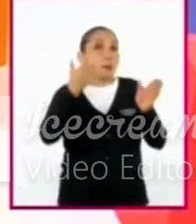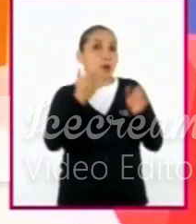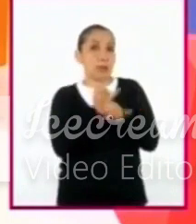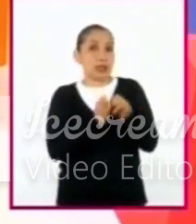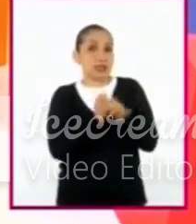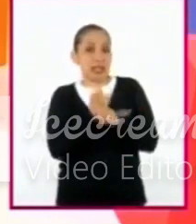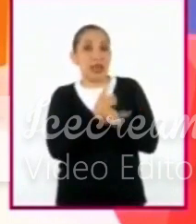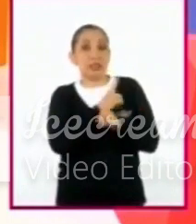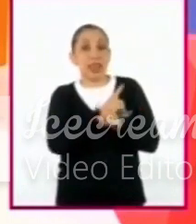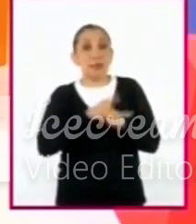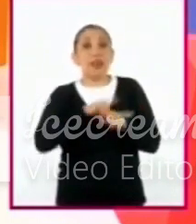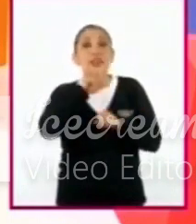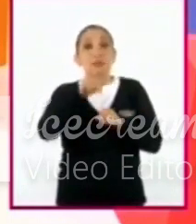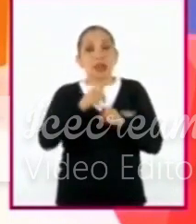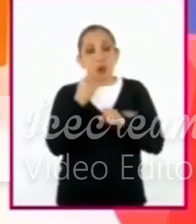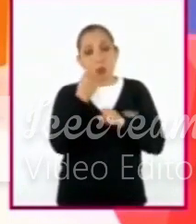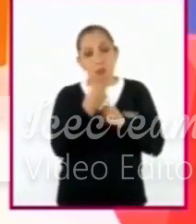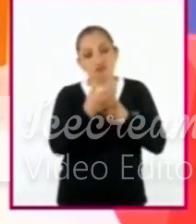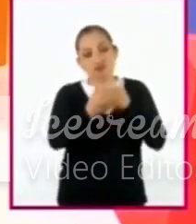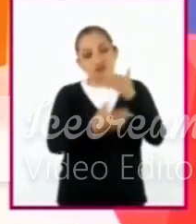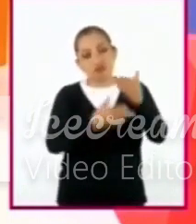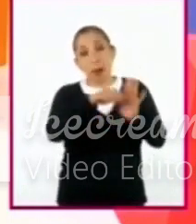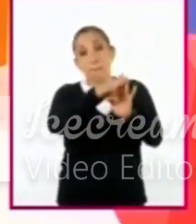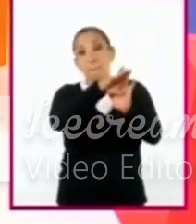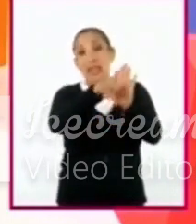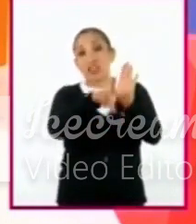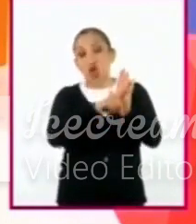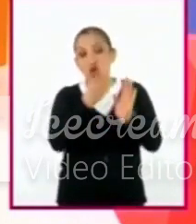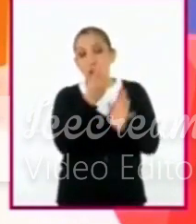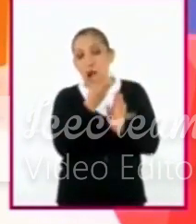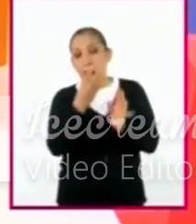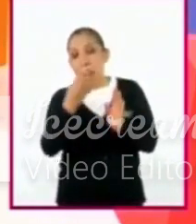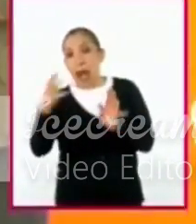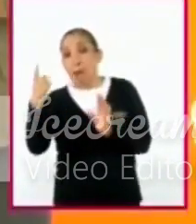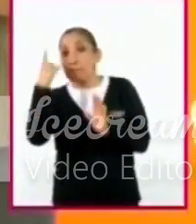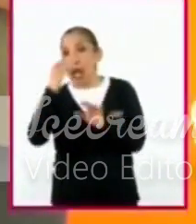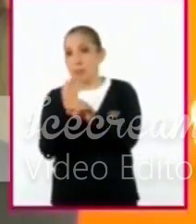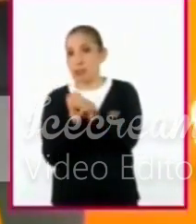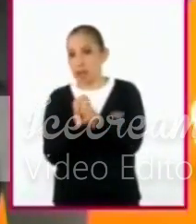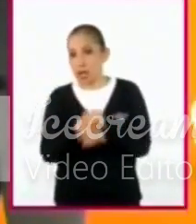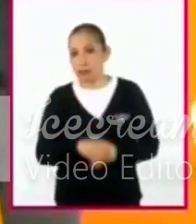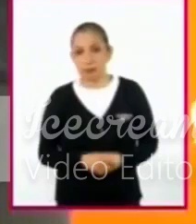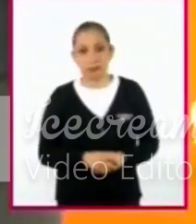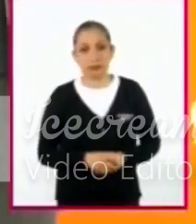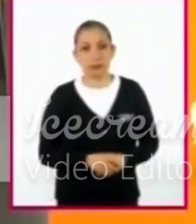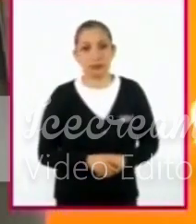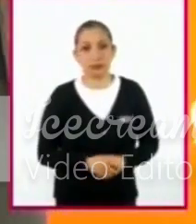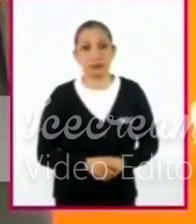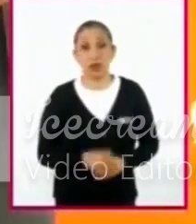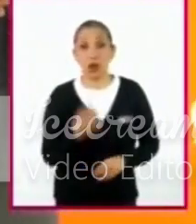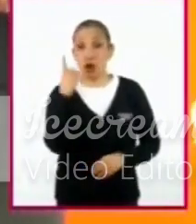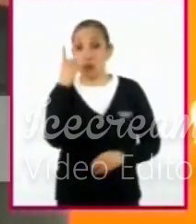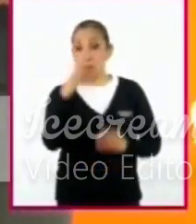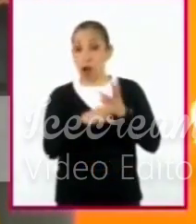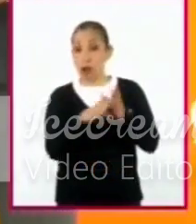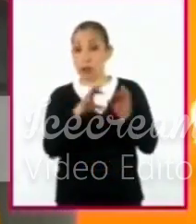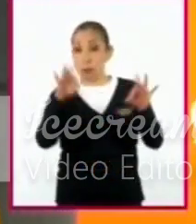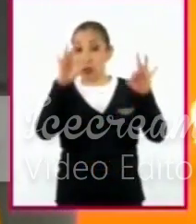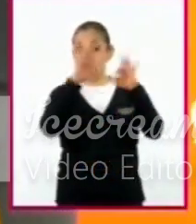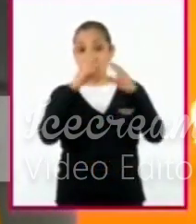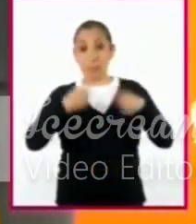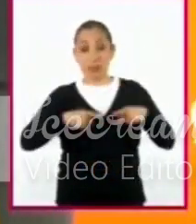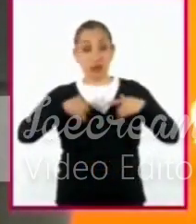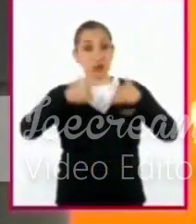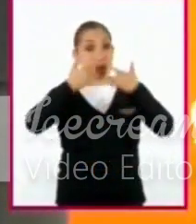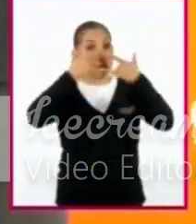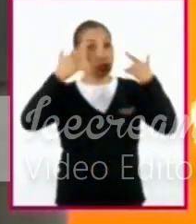seguir una serie de pasos, una metodología de investigación. El paso más importante para el historiador